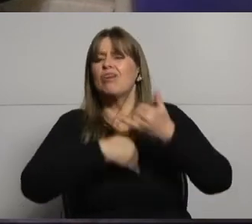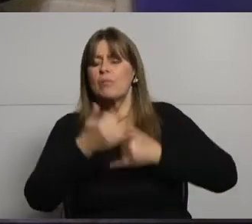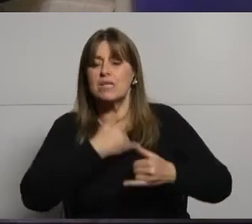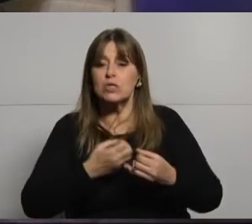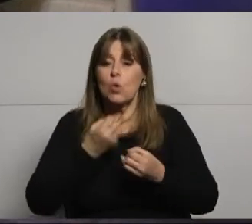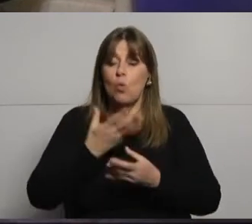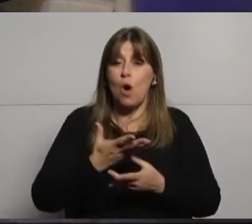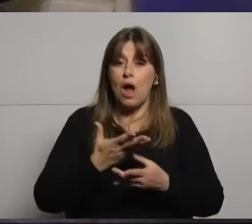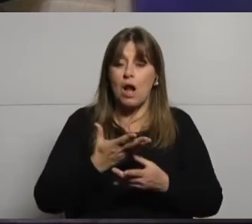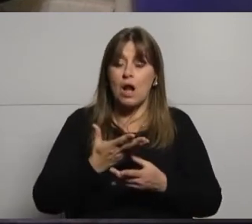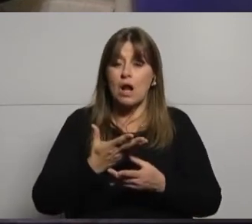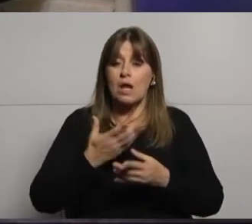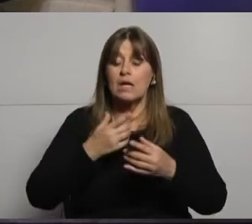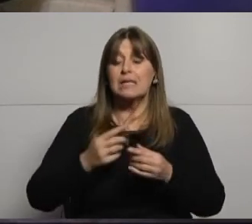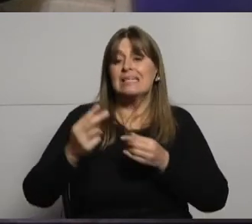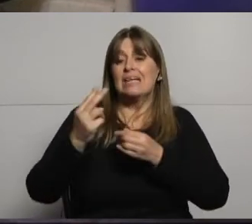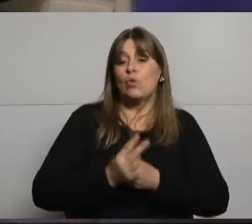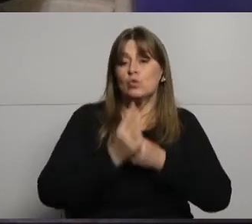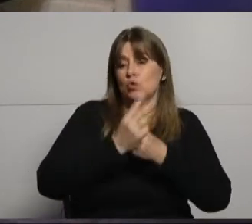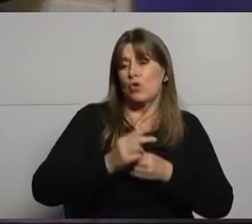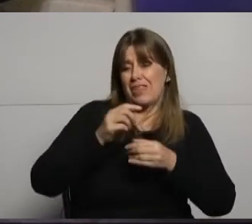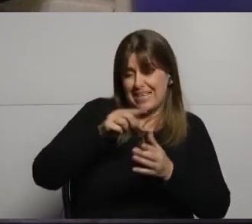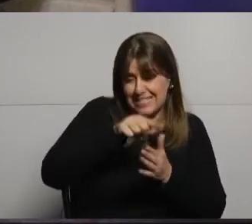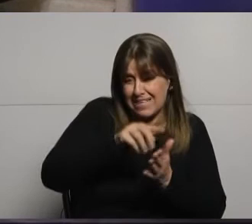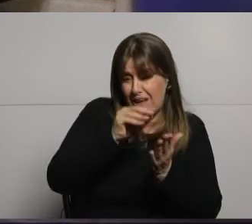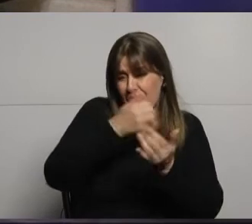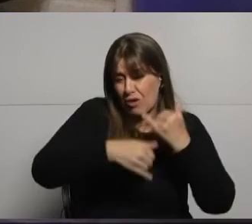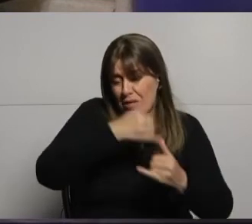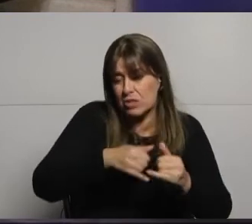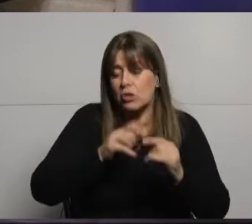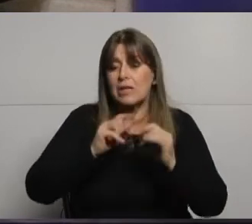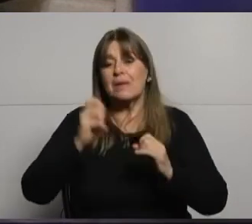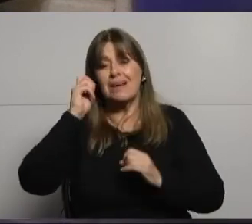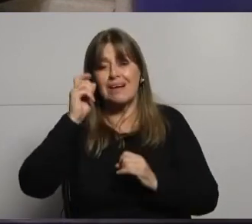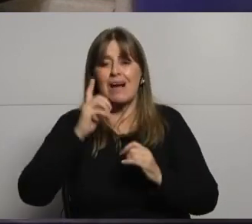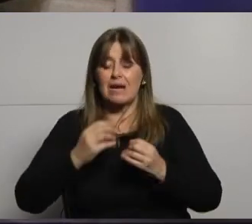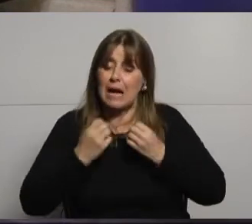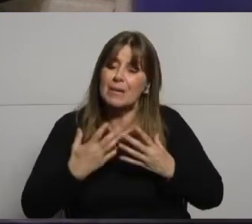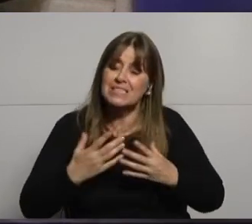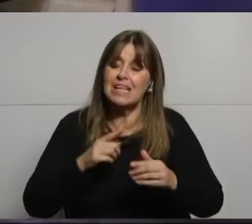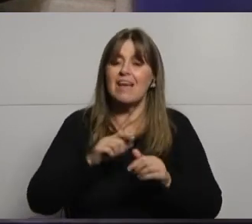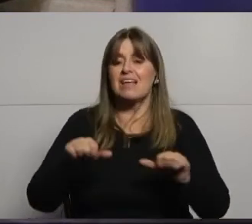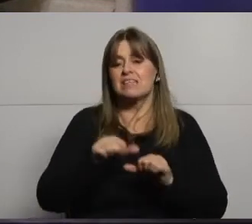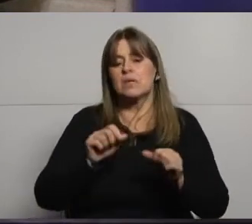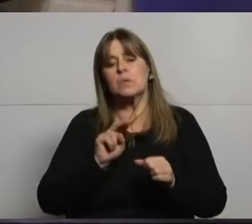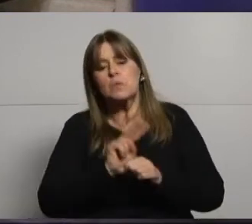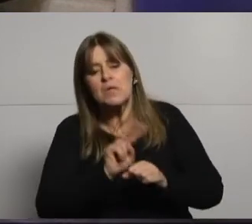es la proporcionalidad del uso en esa información. Y también nuestra capacidad de ejecución y monitoreo de esto,